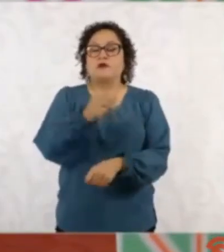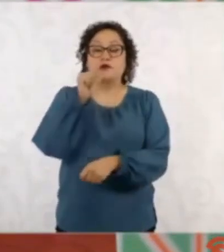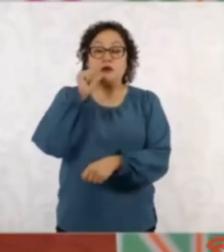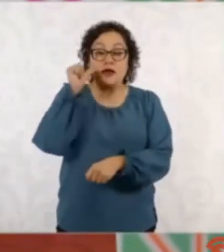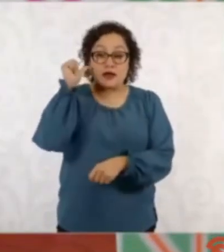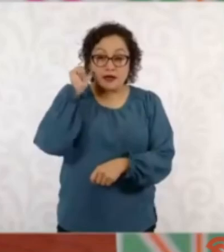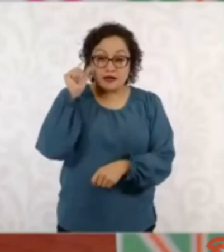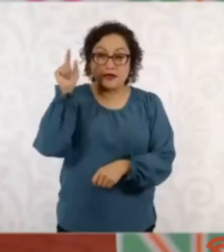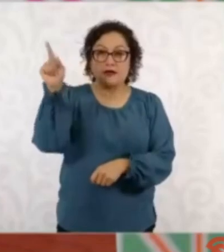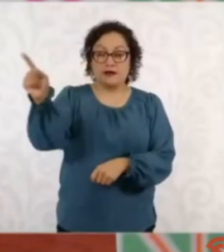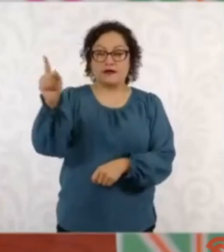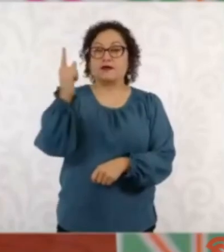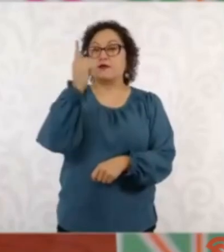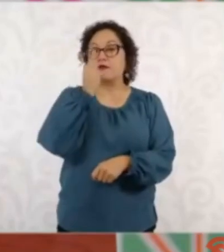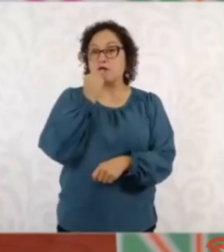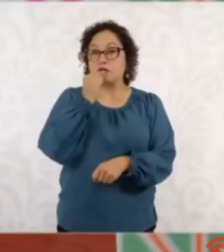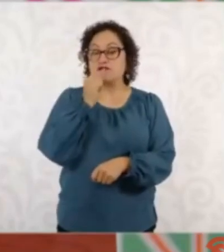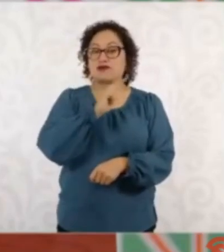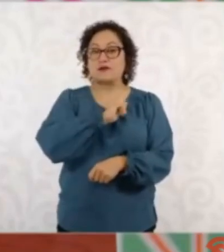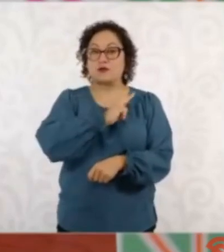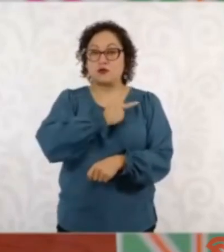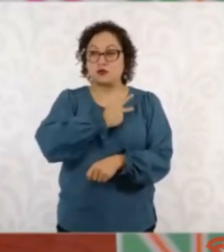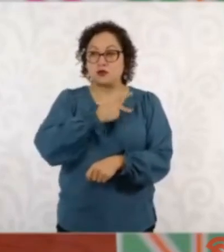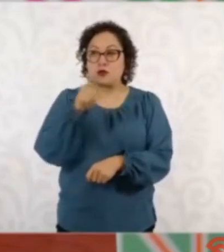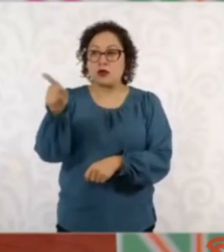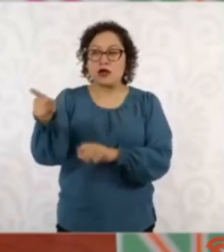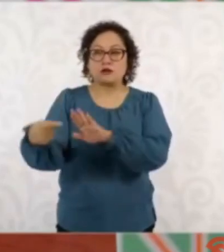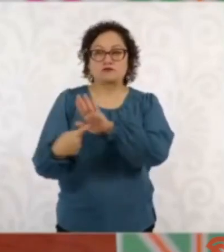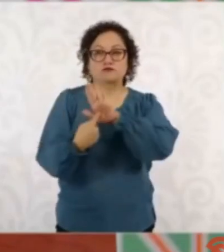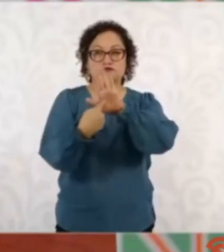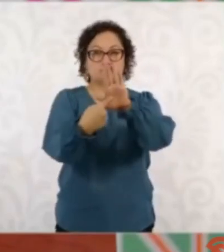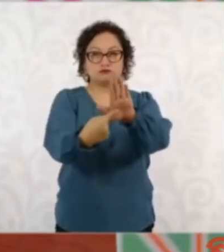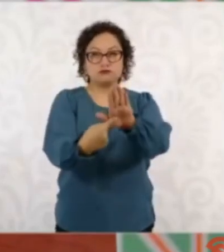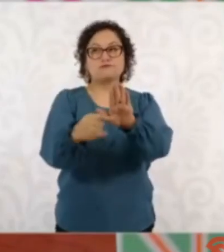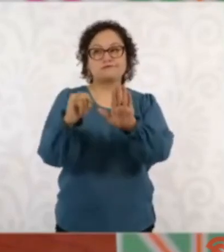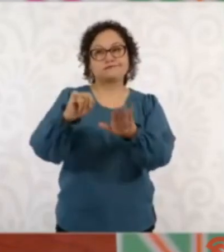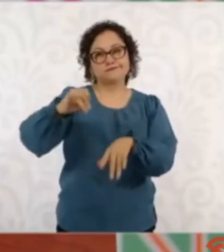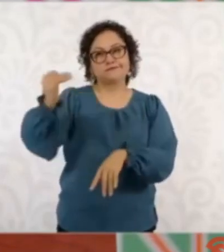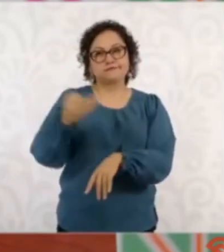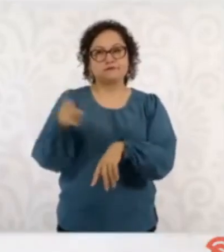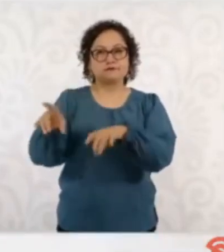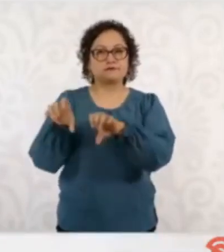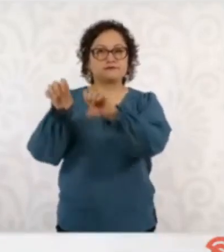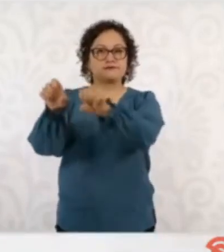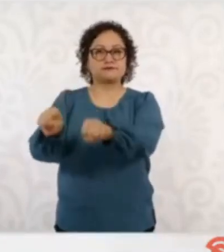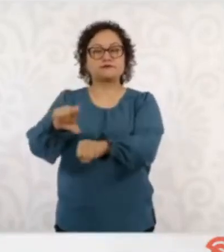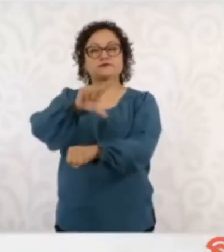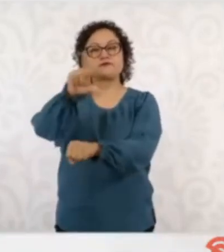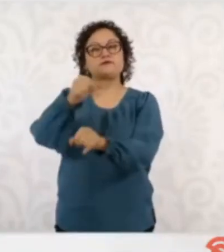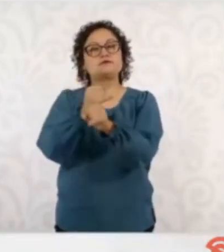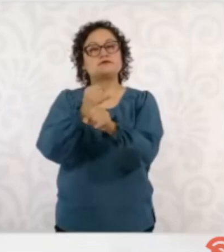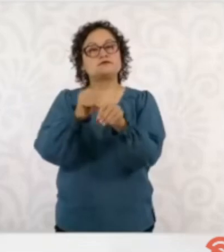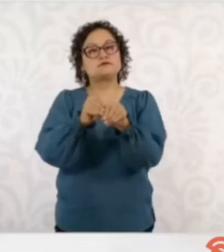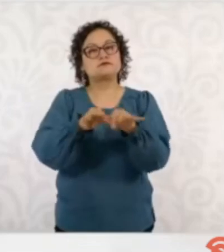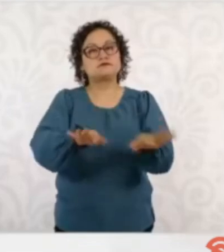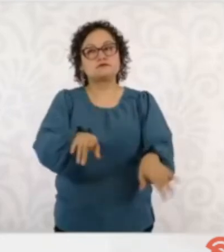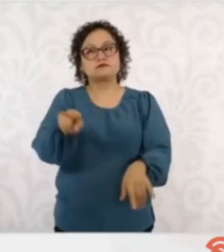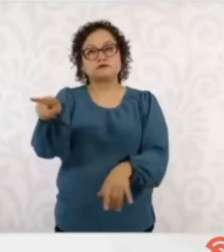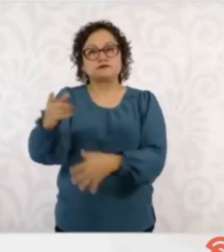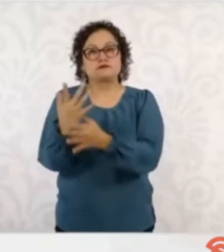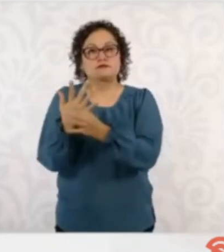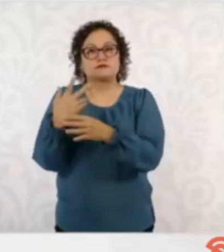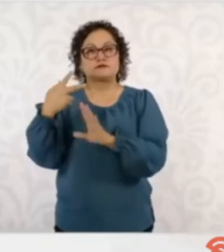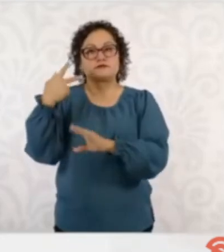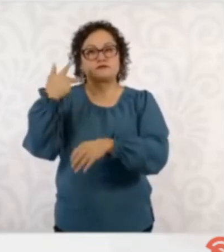Portugal de que en efecto había sido detenido. Y luego ya para colmo, pues en las redes salió que había grabado un mensaje diciendo que estaba en Washington y era